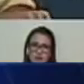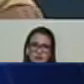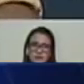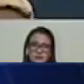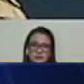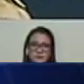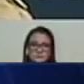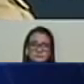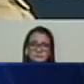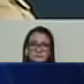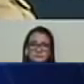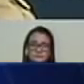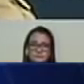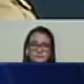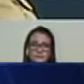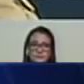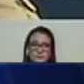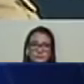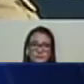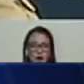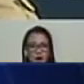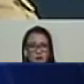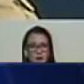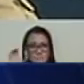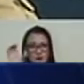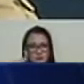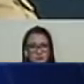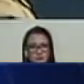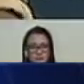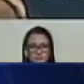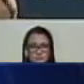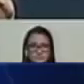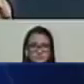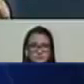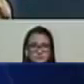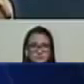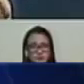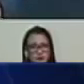5. Yo conversé telefónicamente con el señor Claudio Fermín,